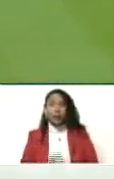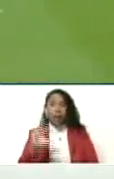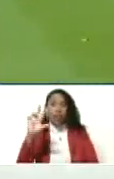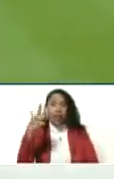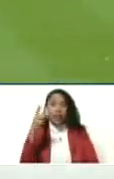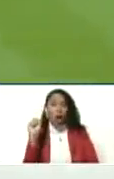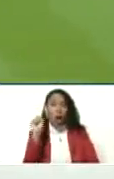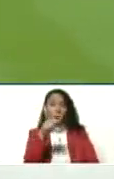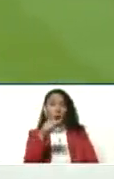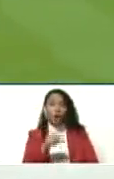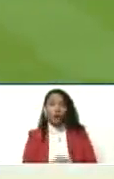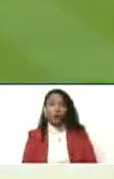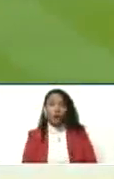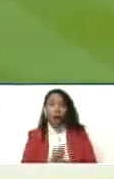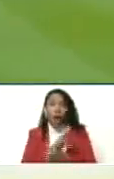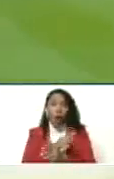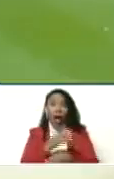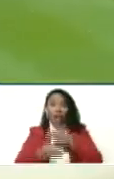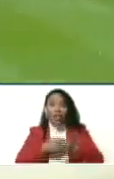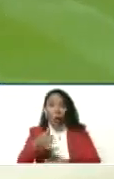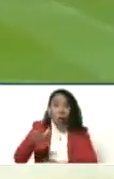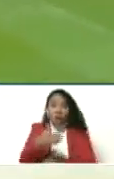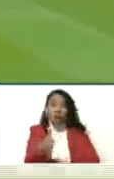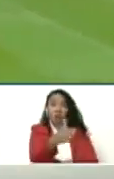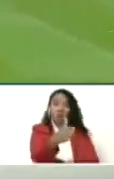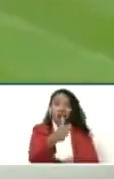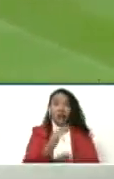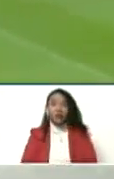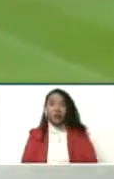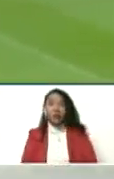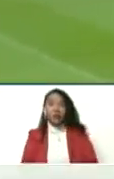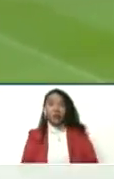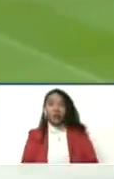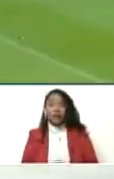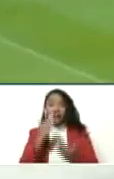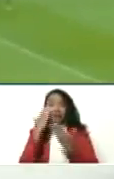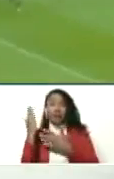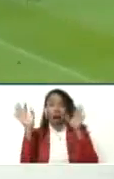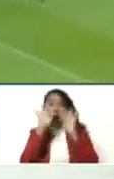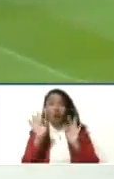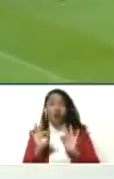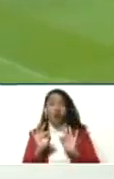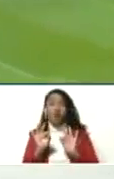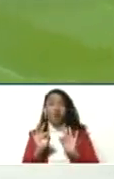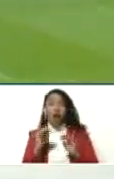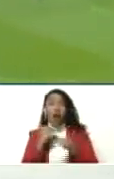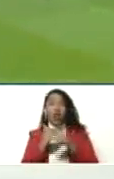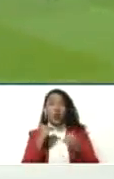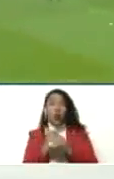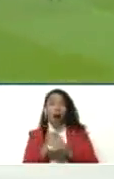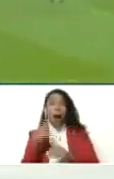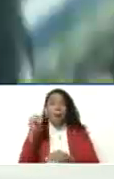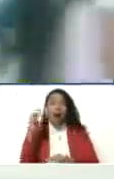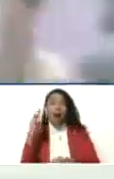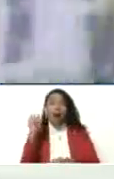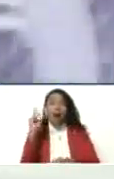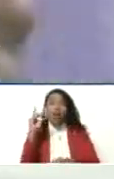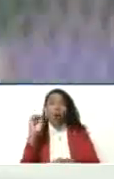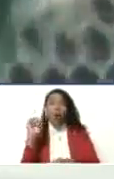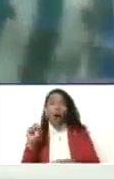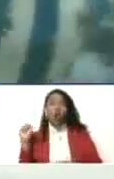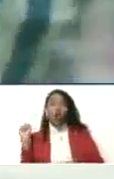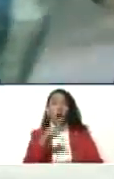gol, con la jugada que hizo Messi, bueno, al estilo Maradona. Un gol para la historia,